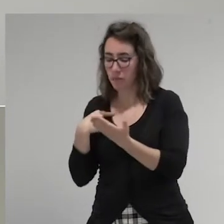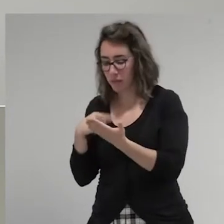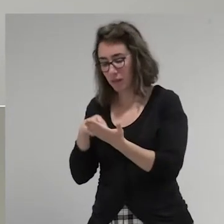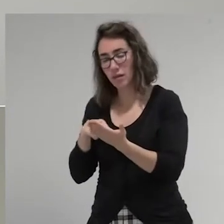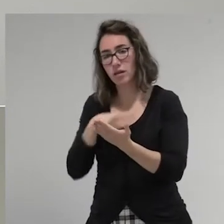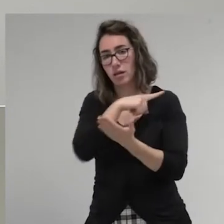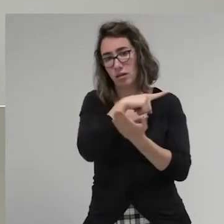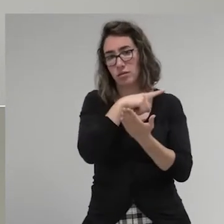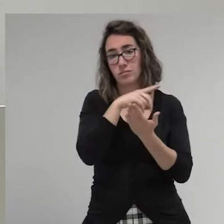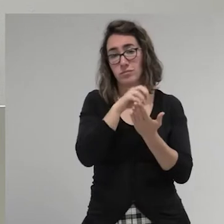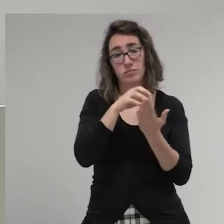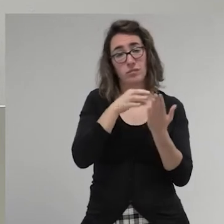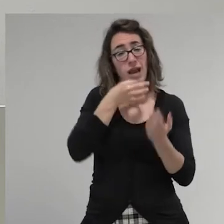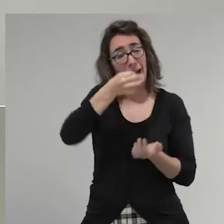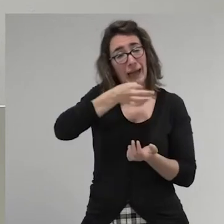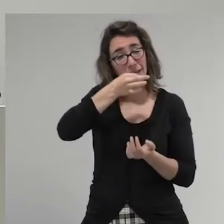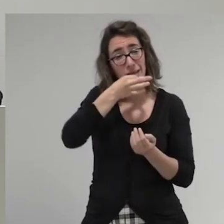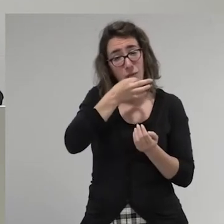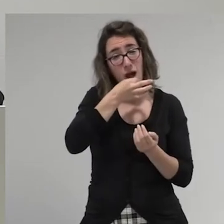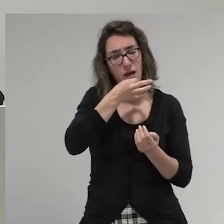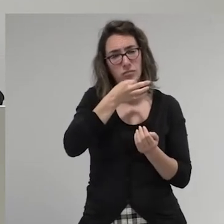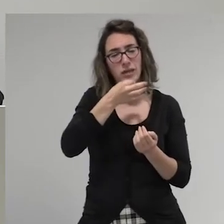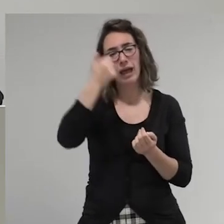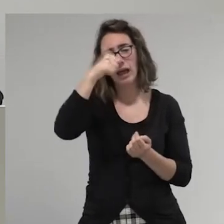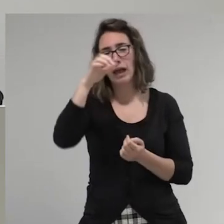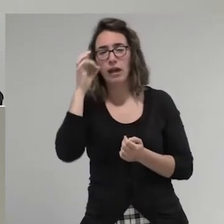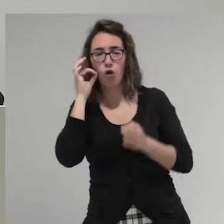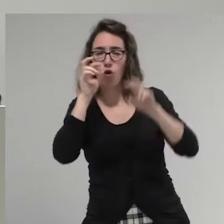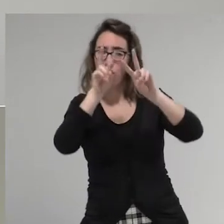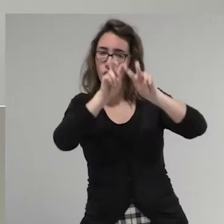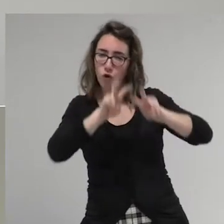género de estas narrativas, si nos puedes dar algún...